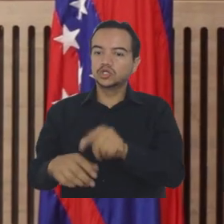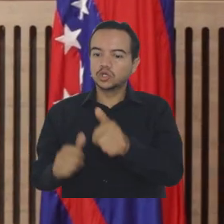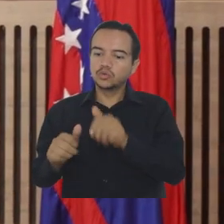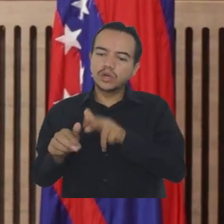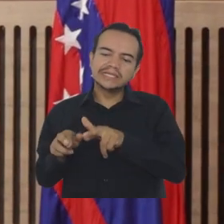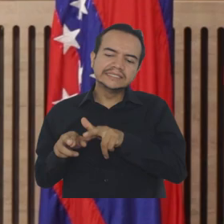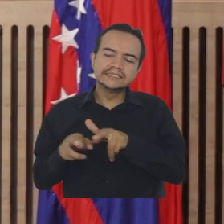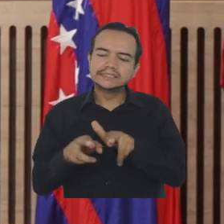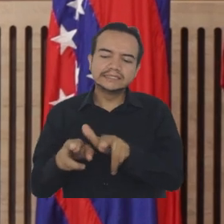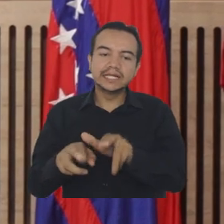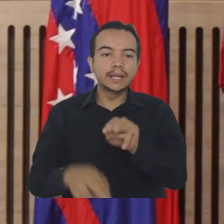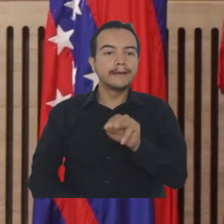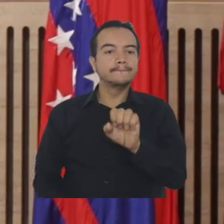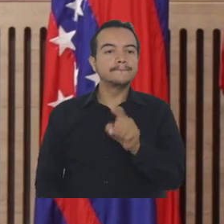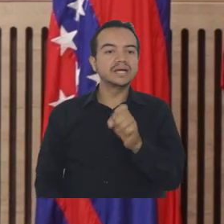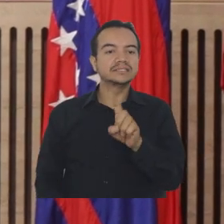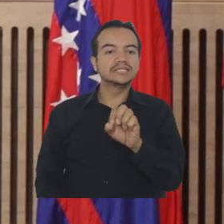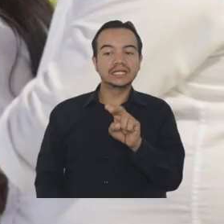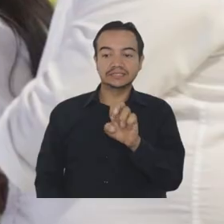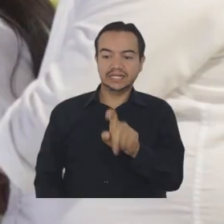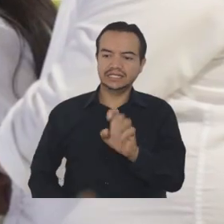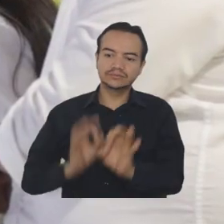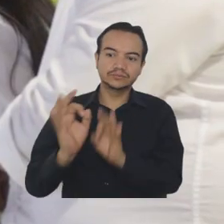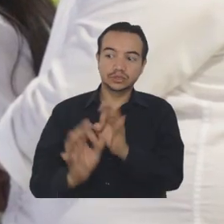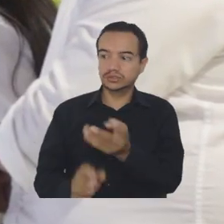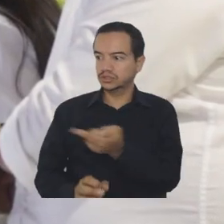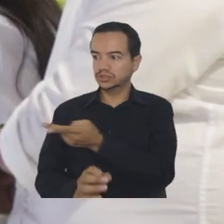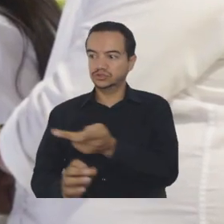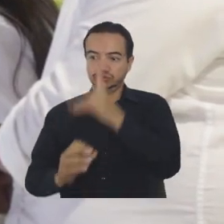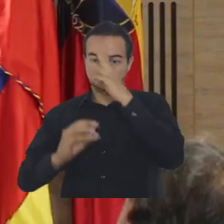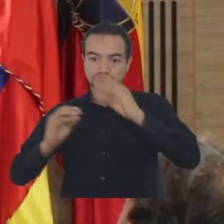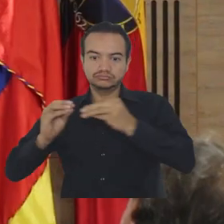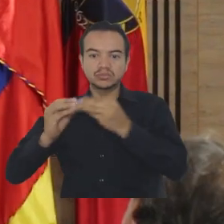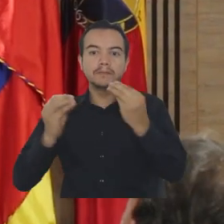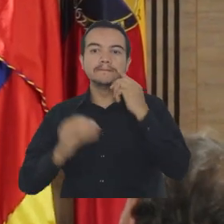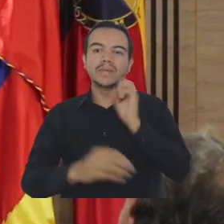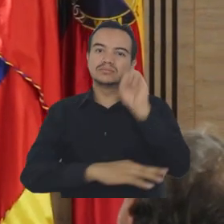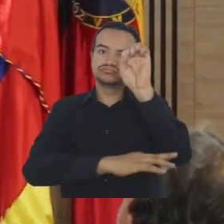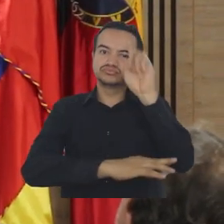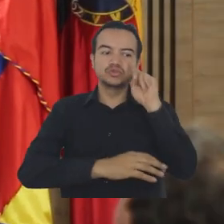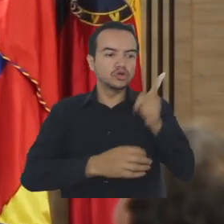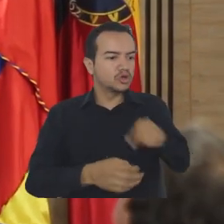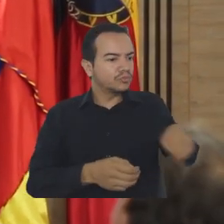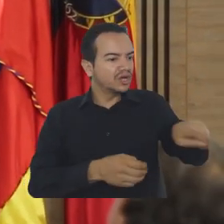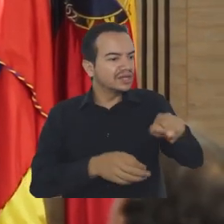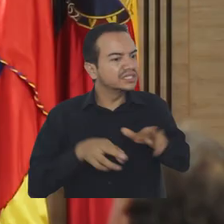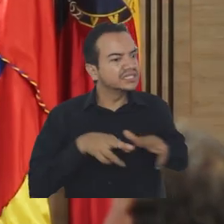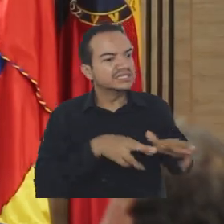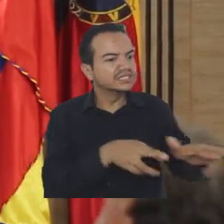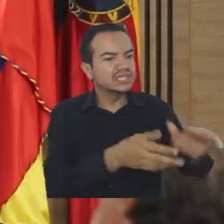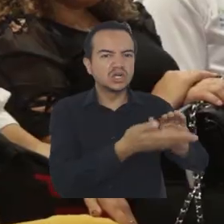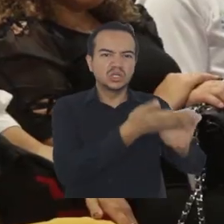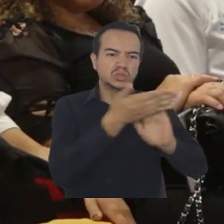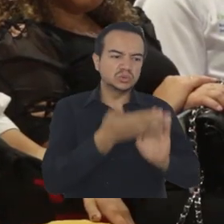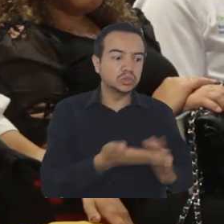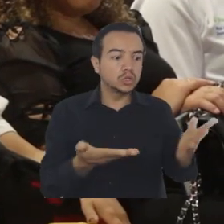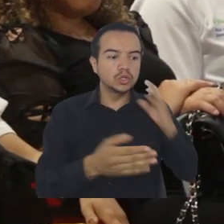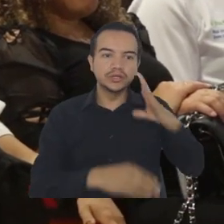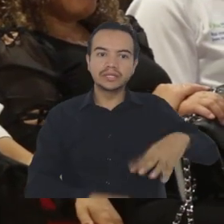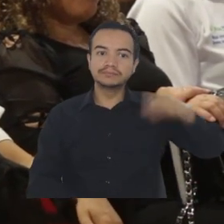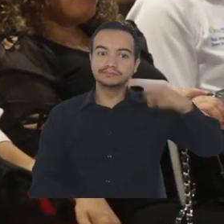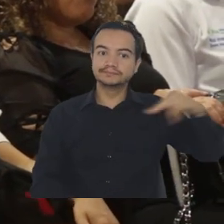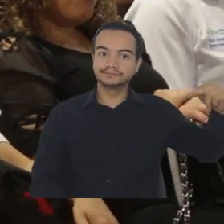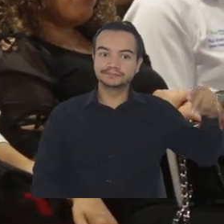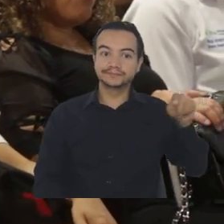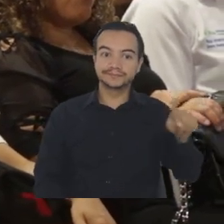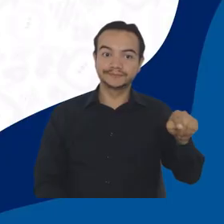del Río Grande de la Magdalena, Cormagdalena, entidades ambientales socializaron soluciones a las problemáticas que tienen los afluentes